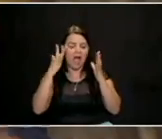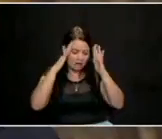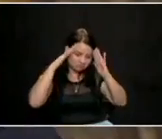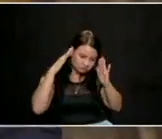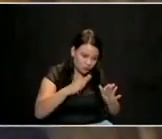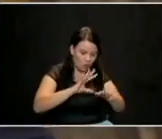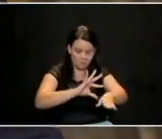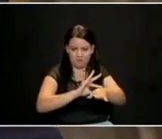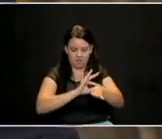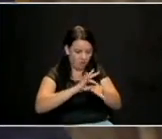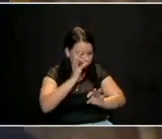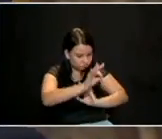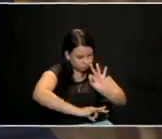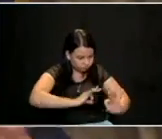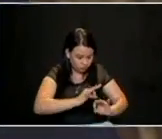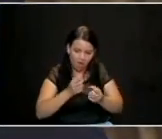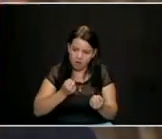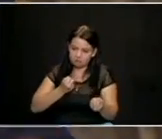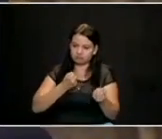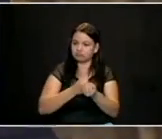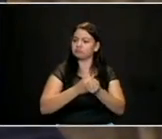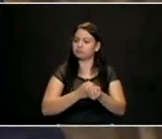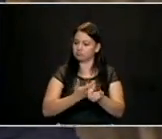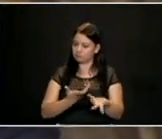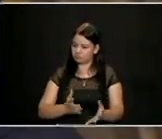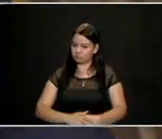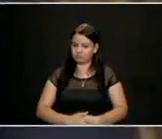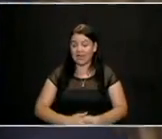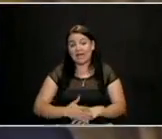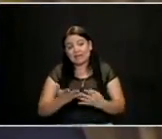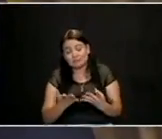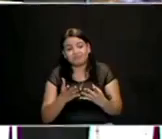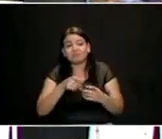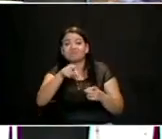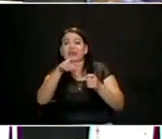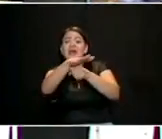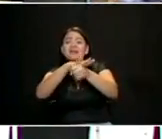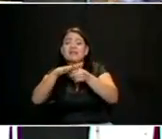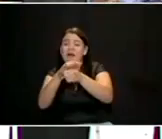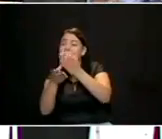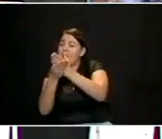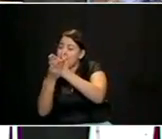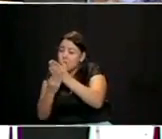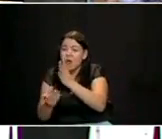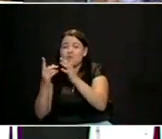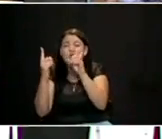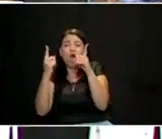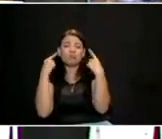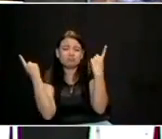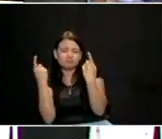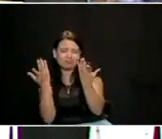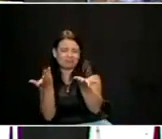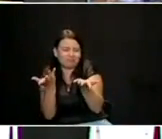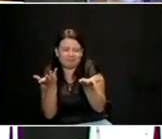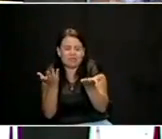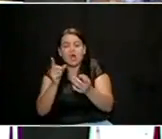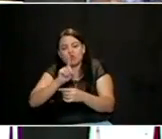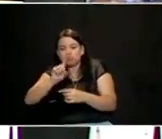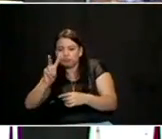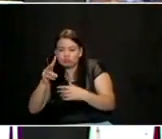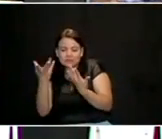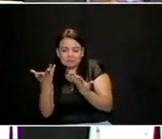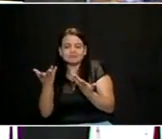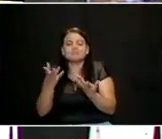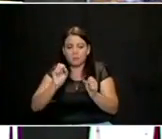fin, un apoyo para que en los sectores populares se pueda acceder a ese servicio por parte de las familias estrato unidos. La